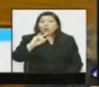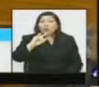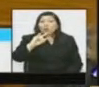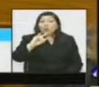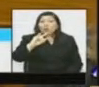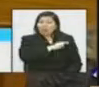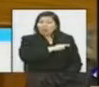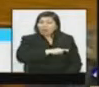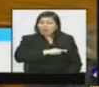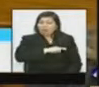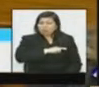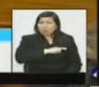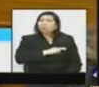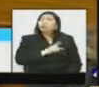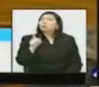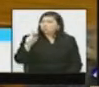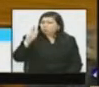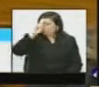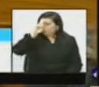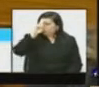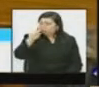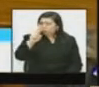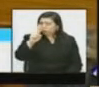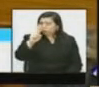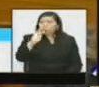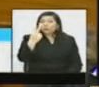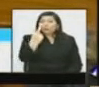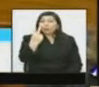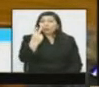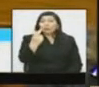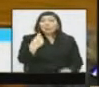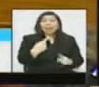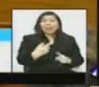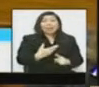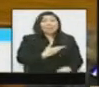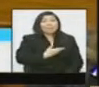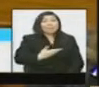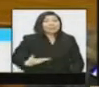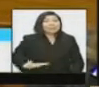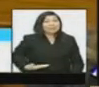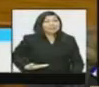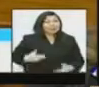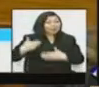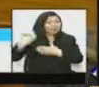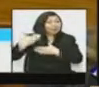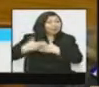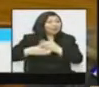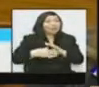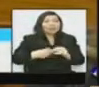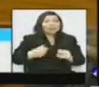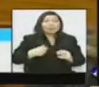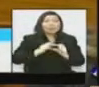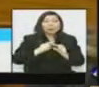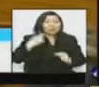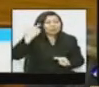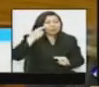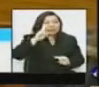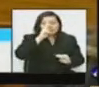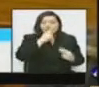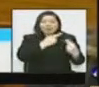que fueron sabios los que se presentaron entonces se